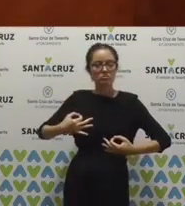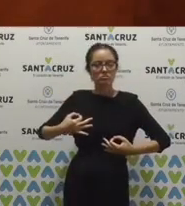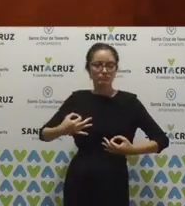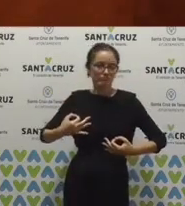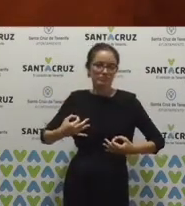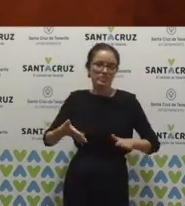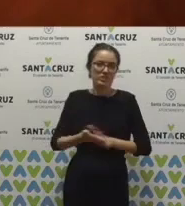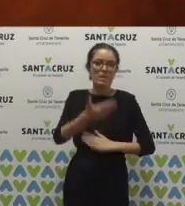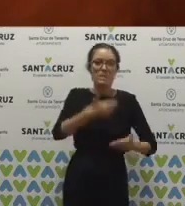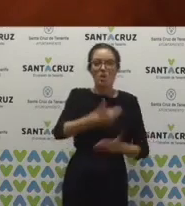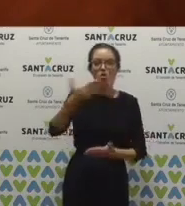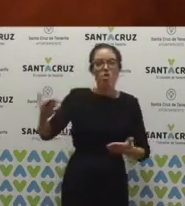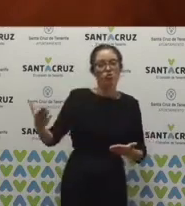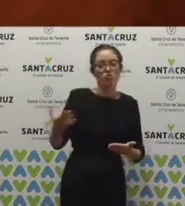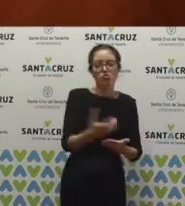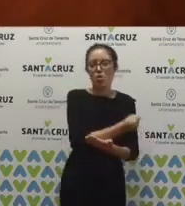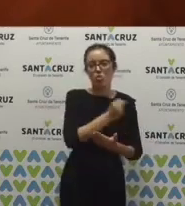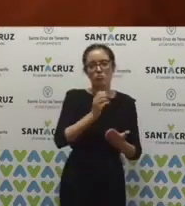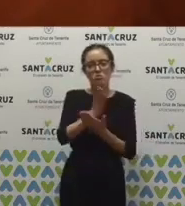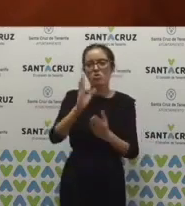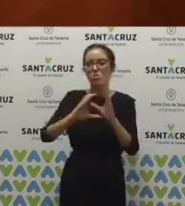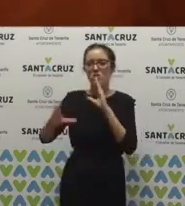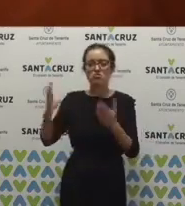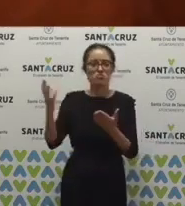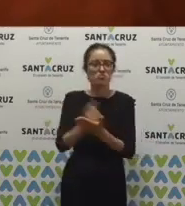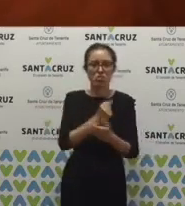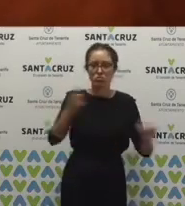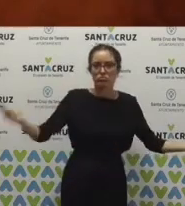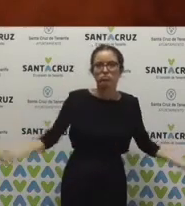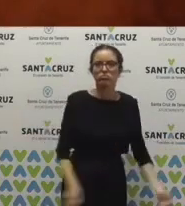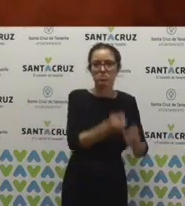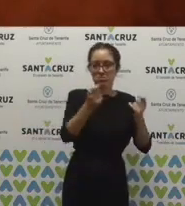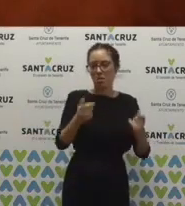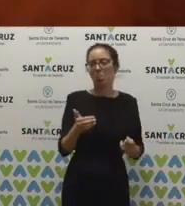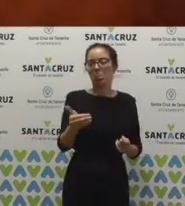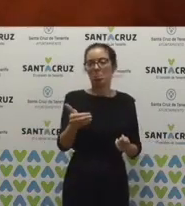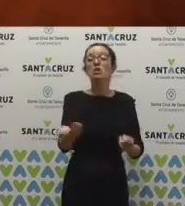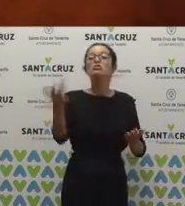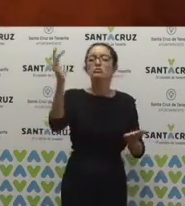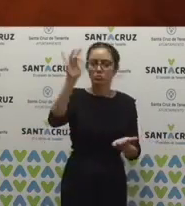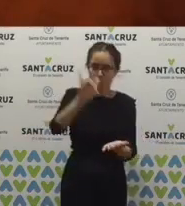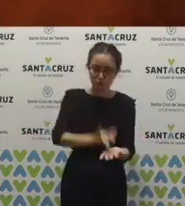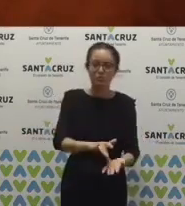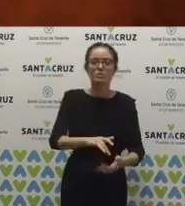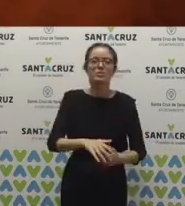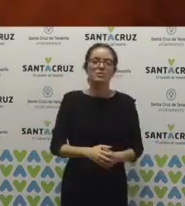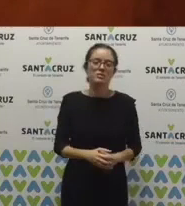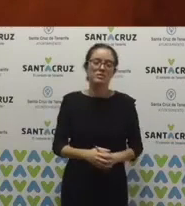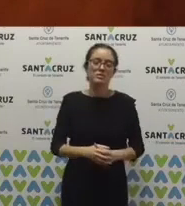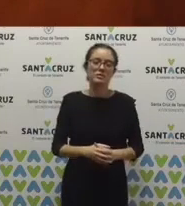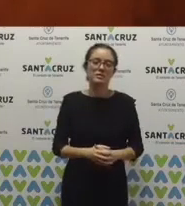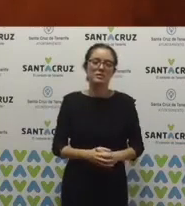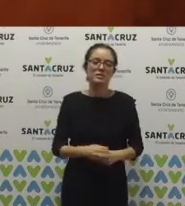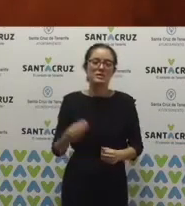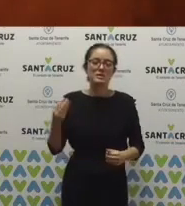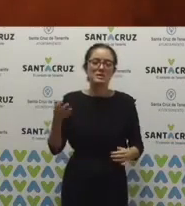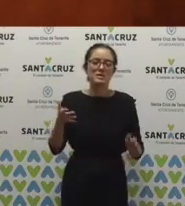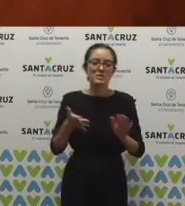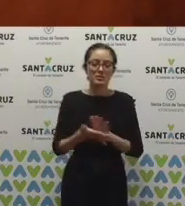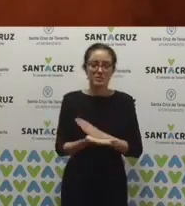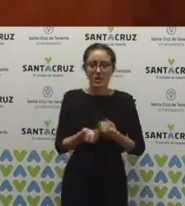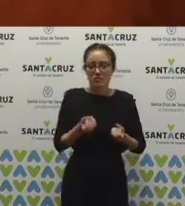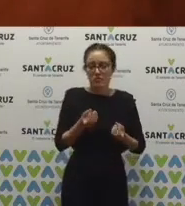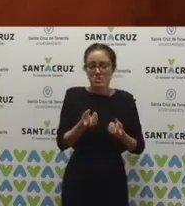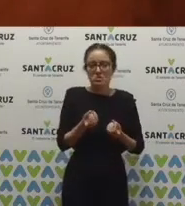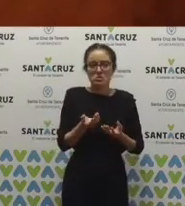periódicos de españa cosa que sucedió a los pocos días luego esa pequeña información de un